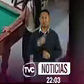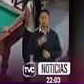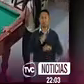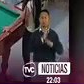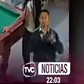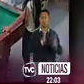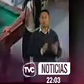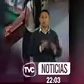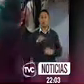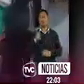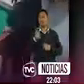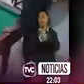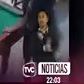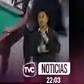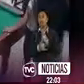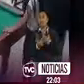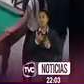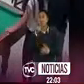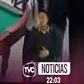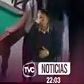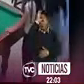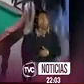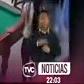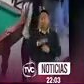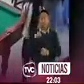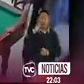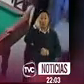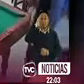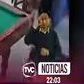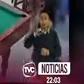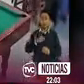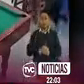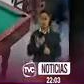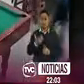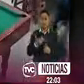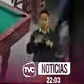ecuatorianos o extranjeros. Los gendarmes están tras la pista de esta organización.